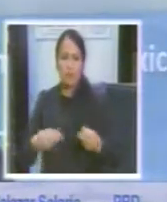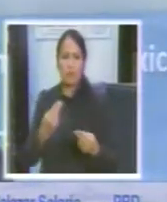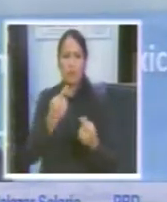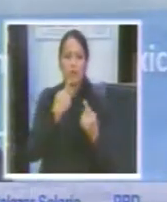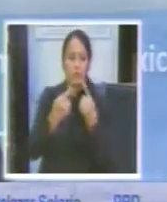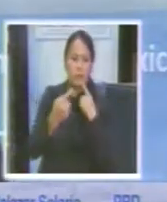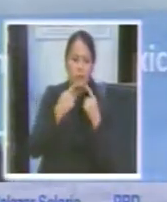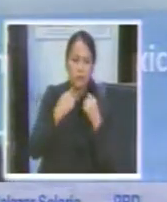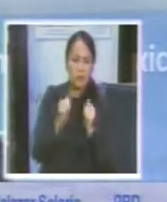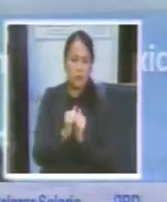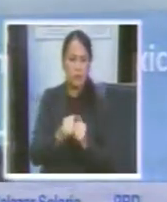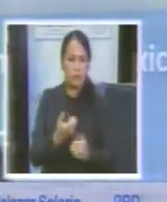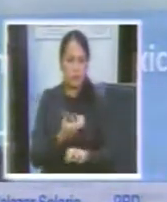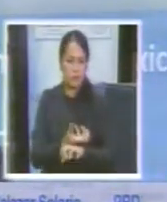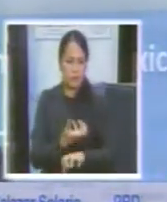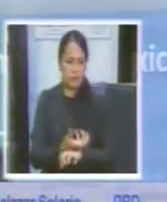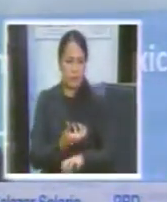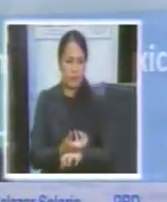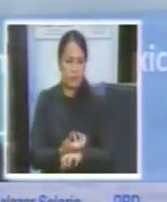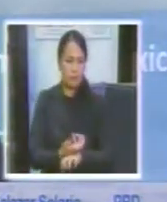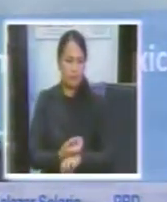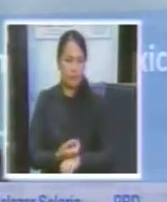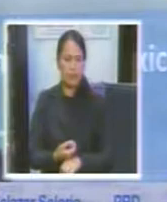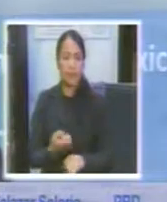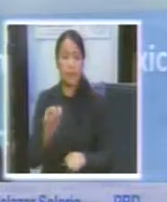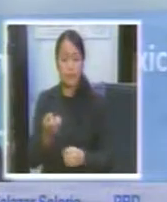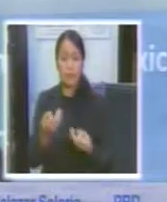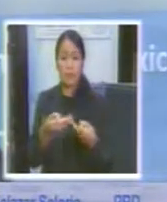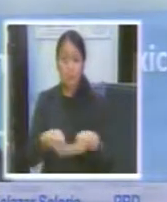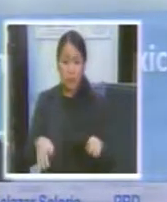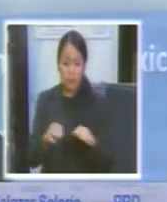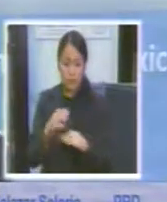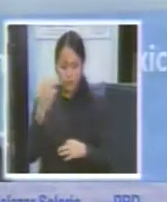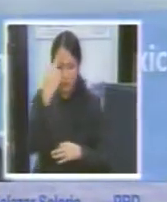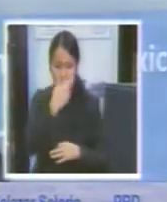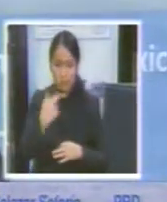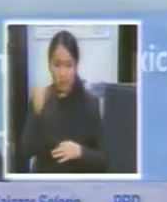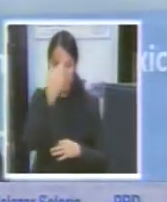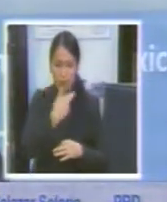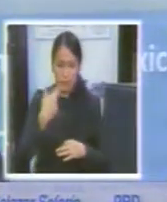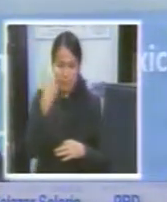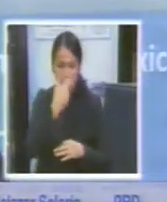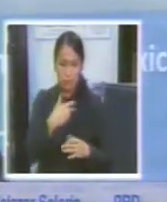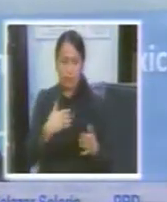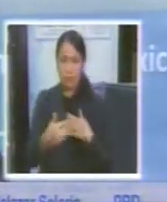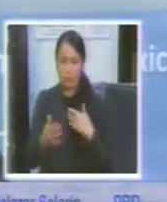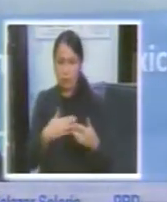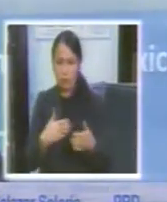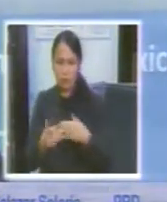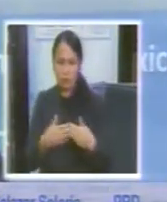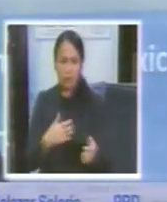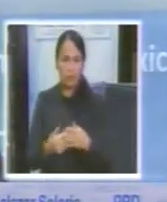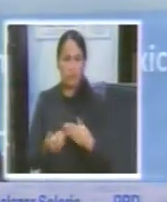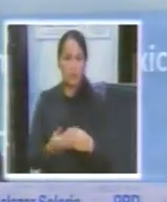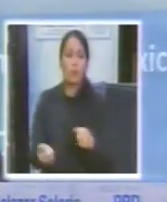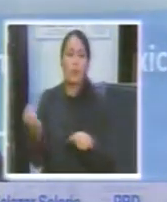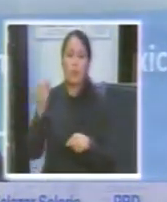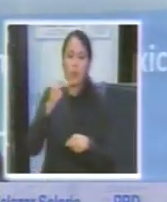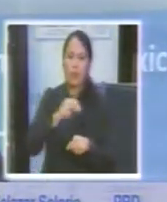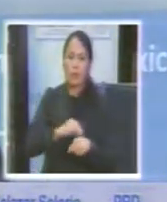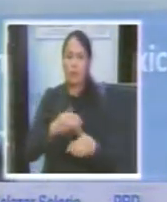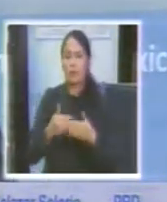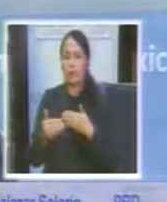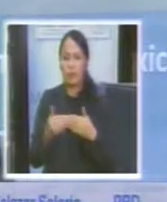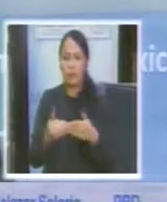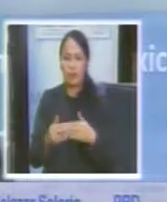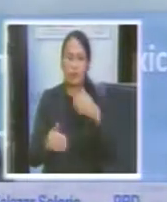con Estados Unidos. De ahí la relevancia de poder retomar, de poder revisar, de poder actualizar, de poder poner al día